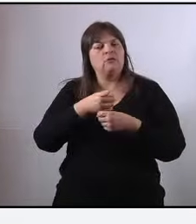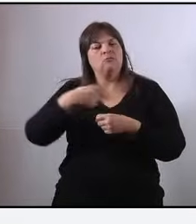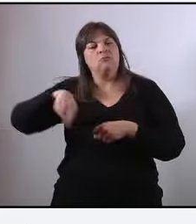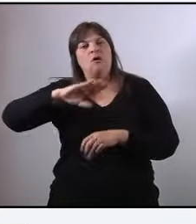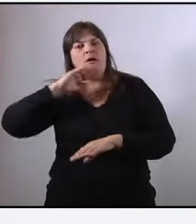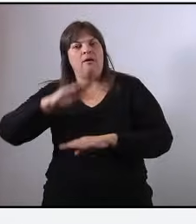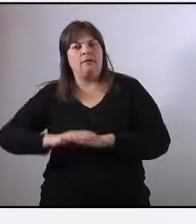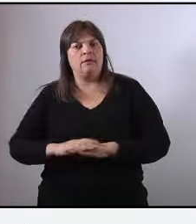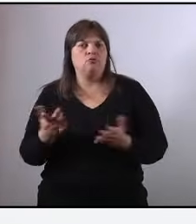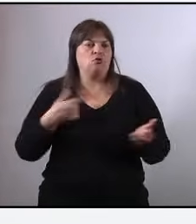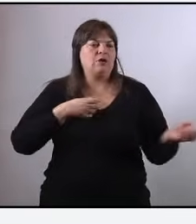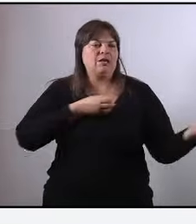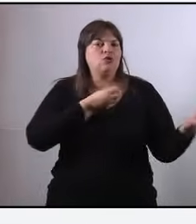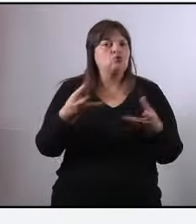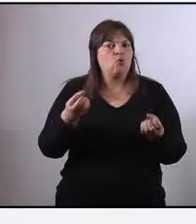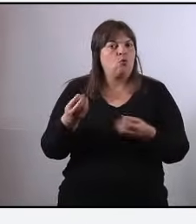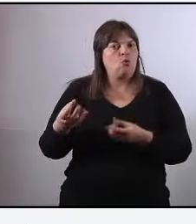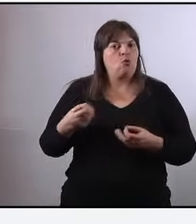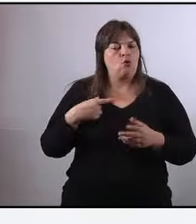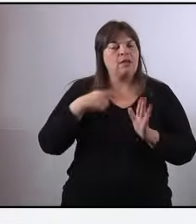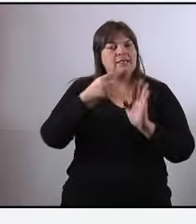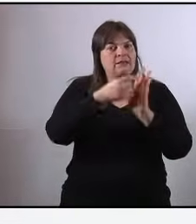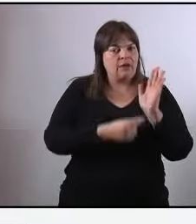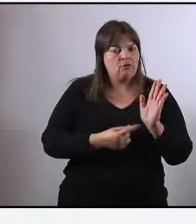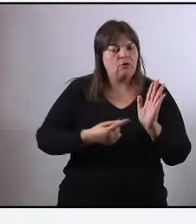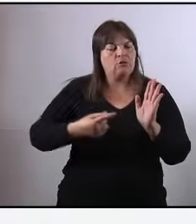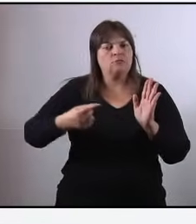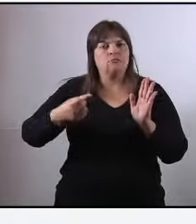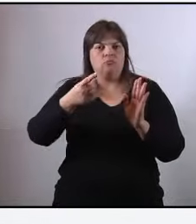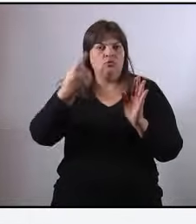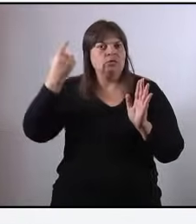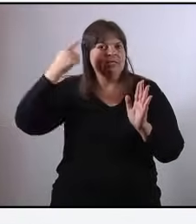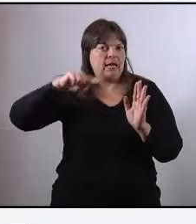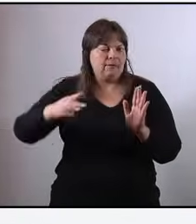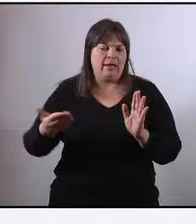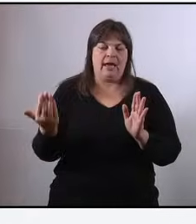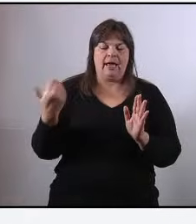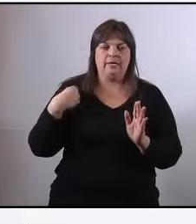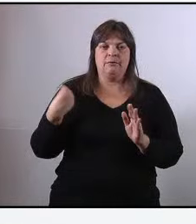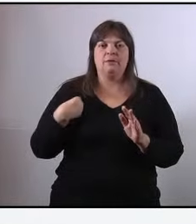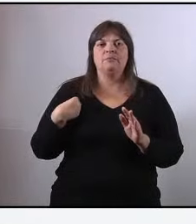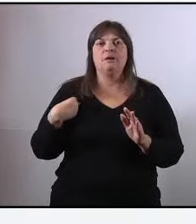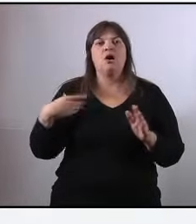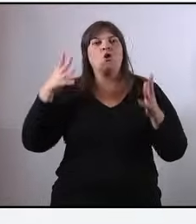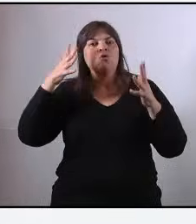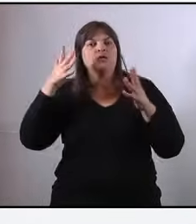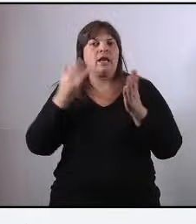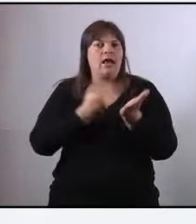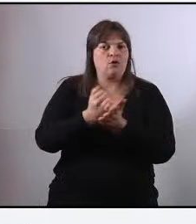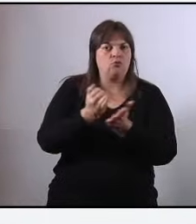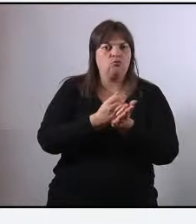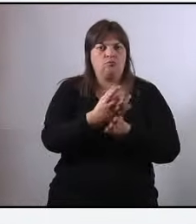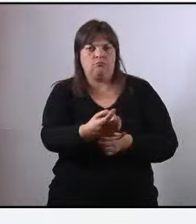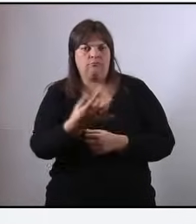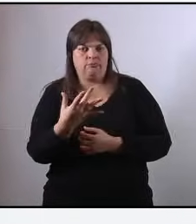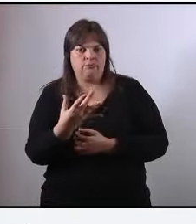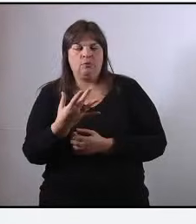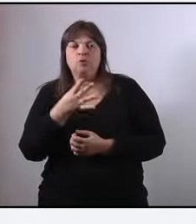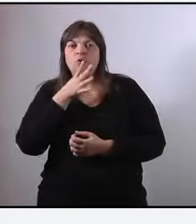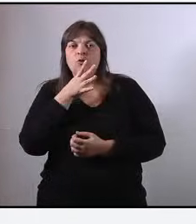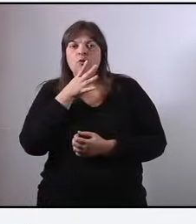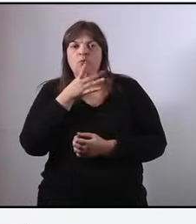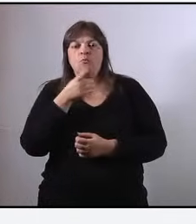remito, a esas instrucciones, a esas indicaciones que, como saben, ayer recibió la consejera de Agricultura para que